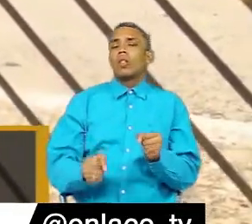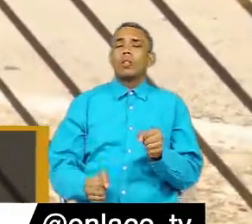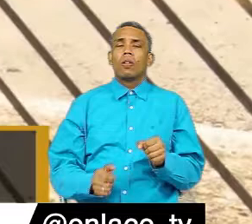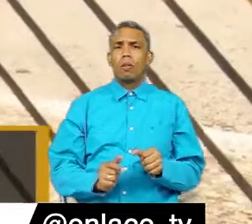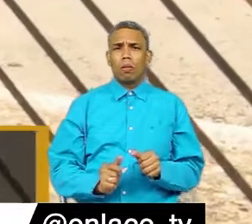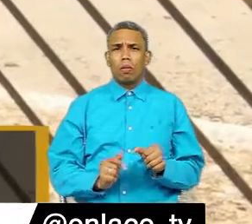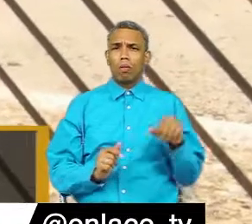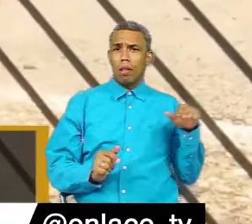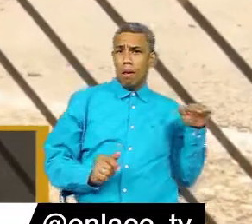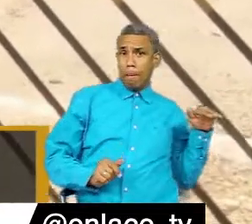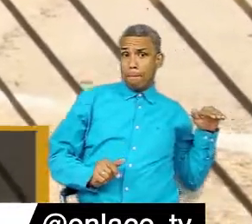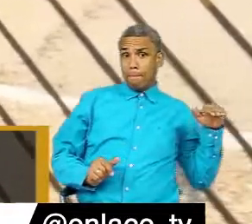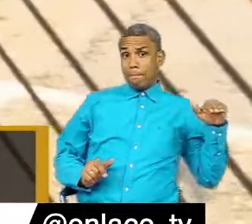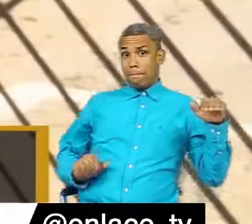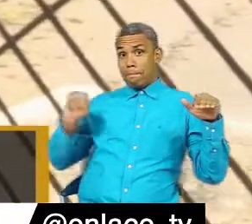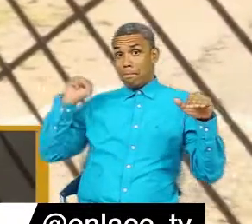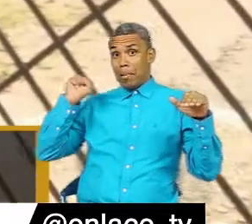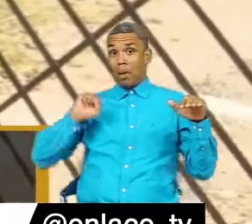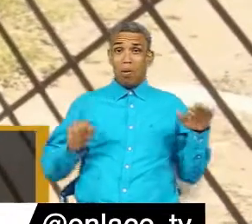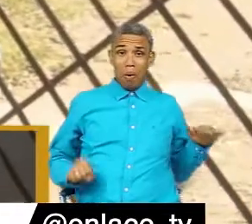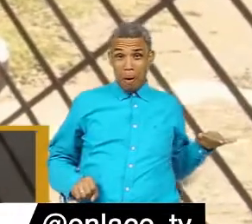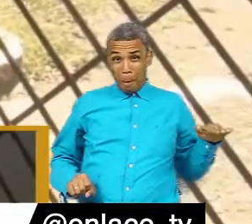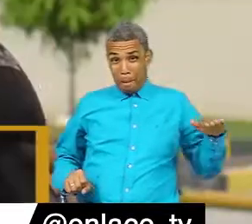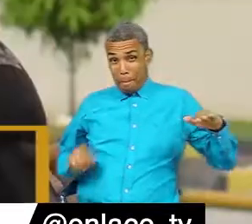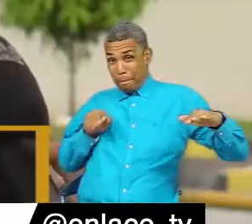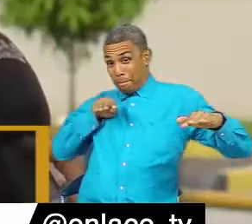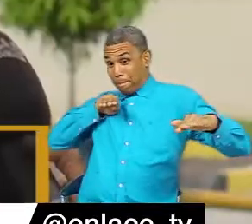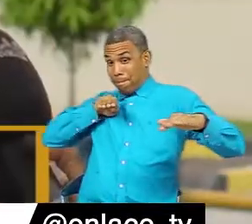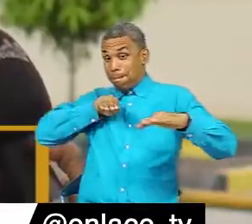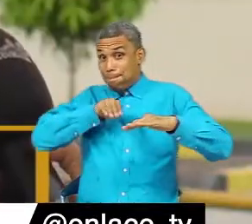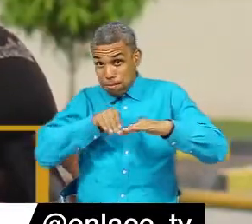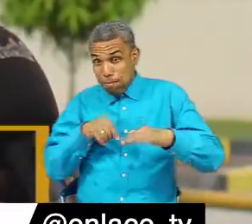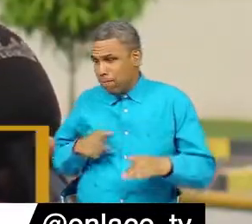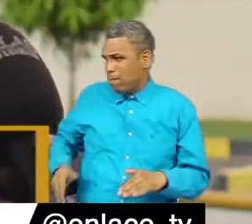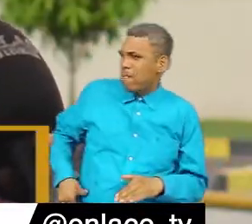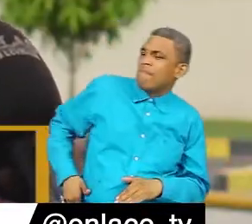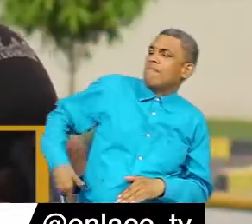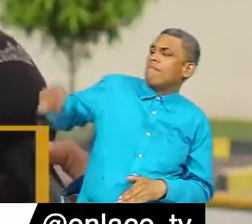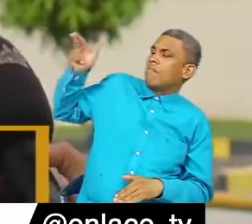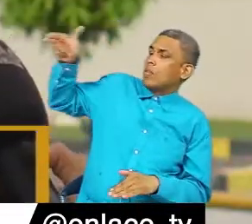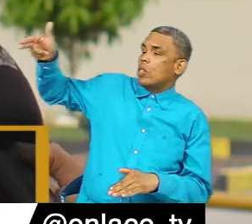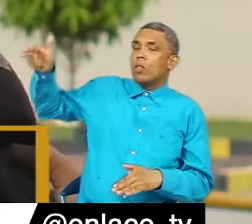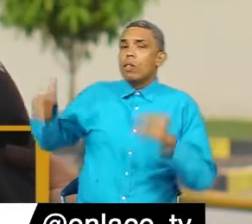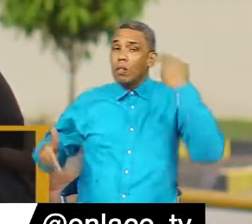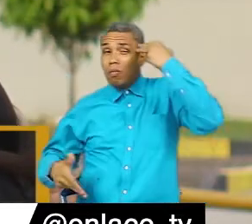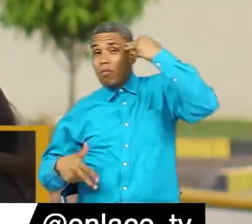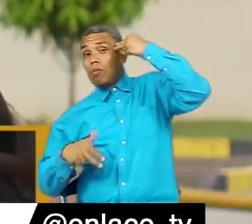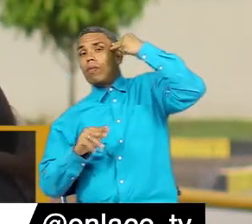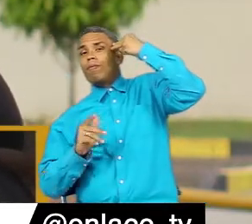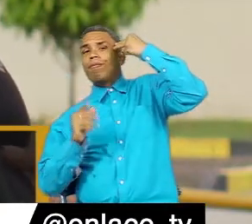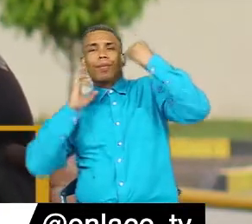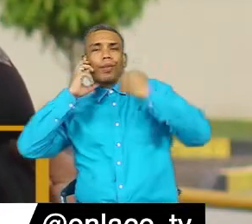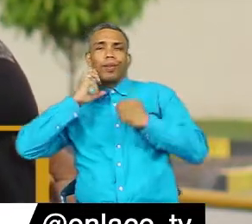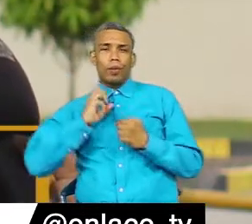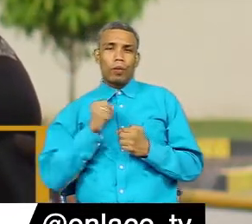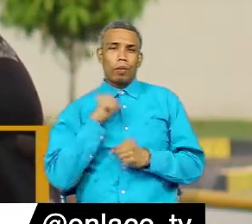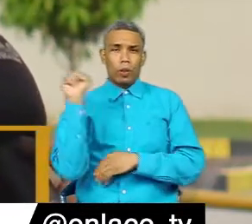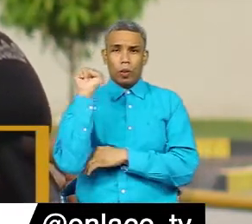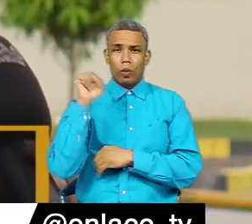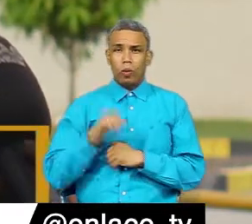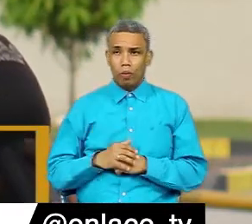funcionario para quitarle la camioneta en la que se movilizaba la víctima. El hecho se torna mucho más grave por como quiera que el muchacho quedó